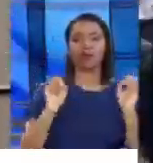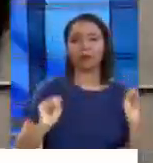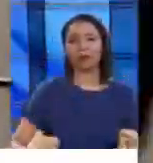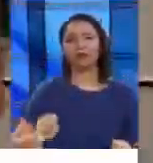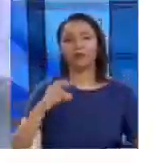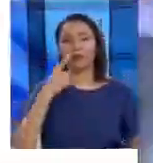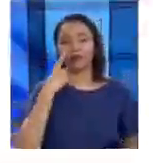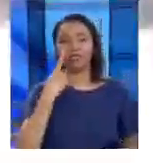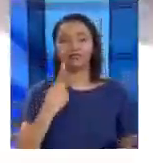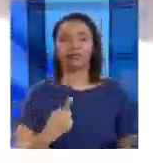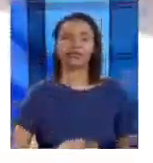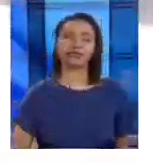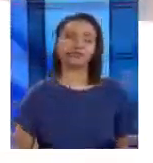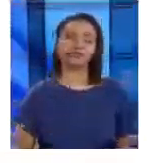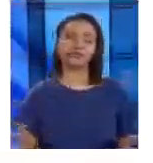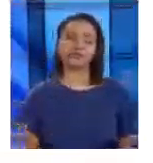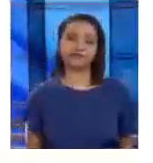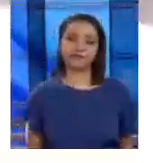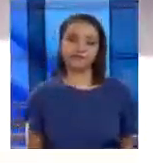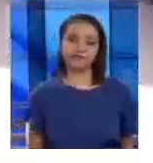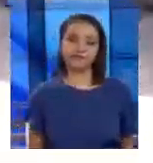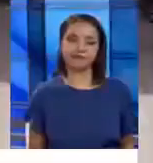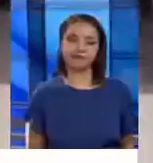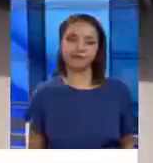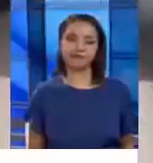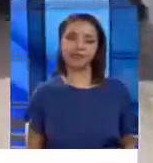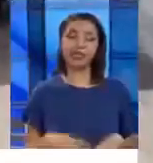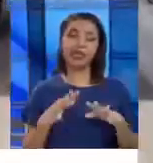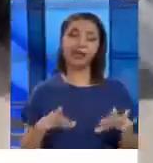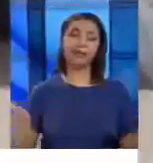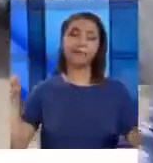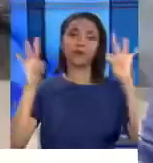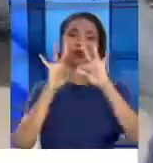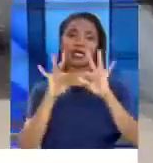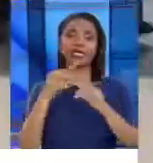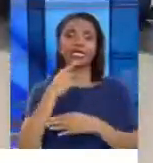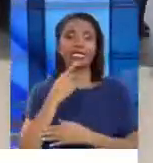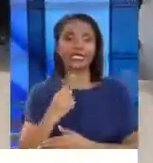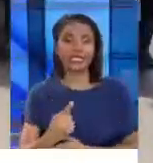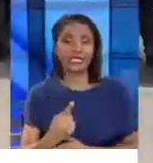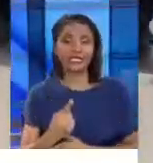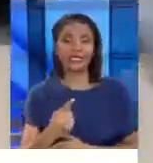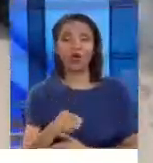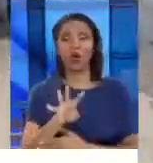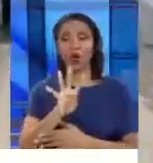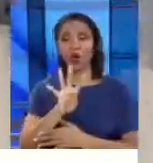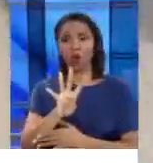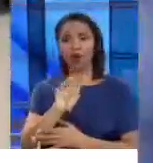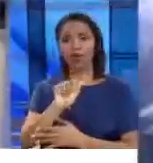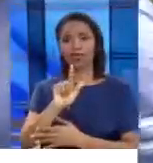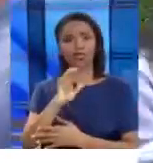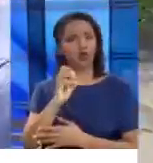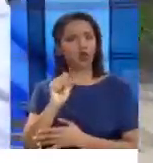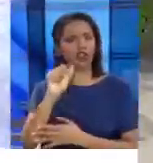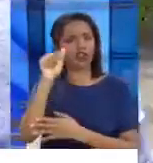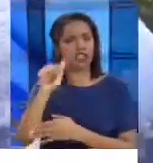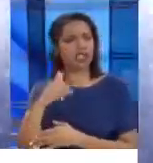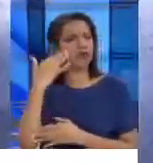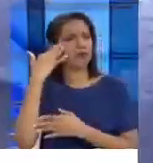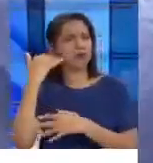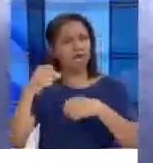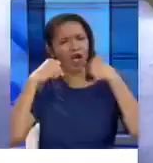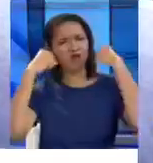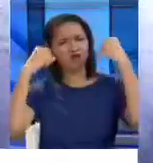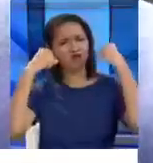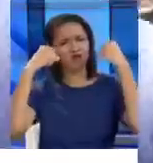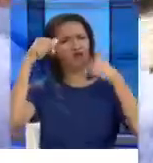cerrado esta área en el área de Colón. Importante resaltar, ¿por qué es los Cuatro Altos el punto donde estos